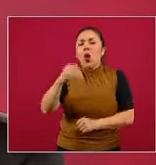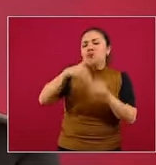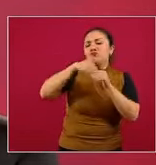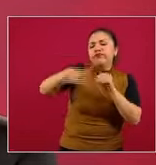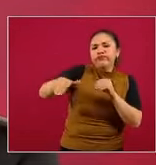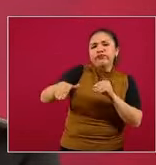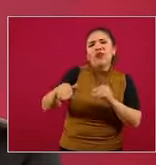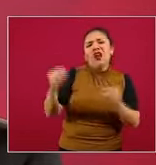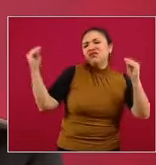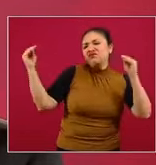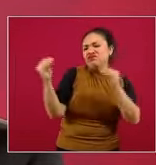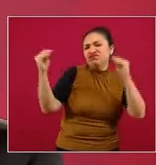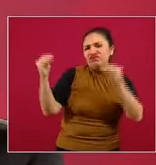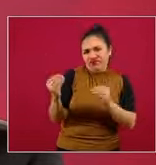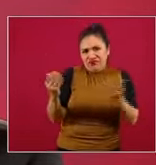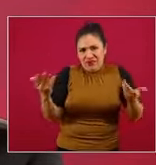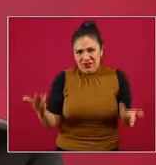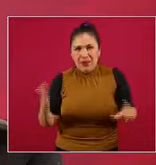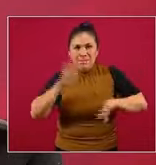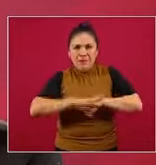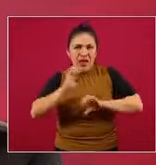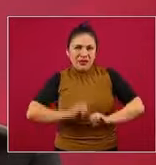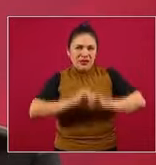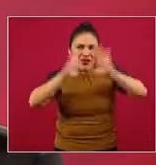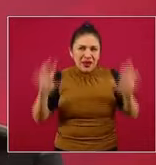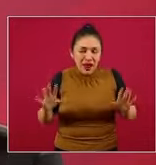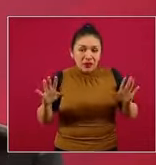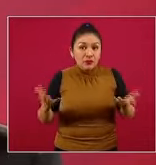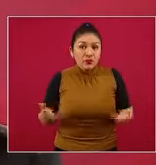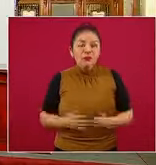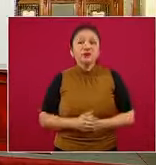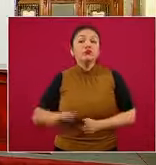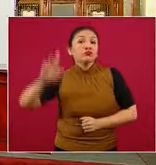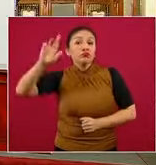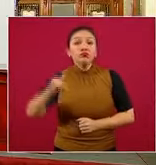comunicado diplomático, ¿no?, si fuera ese el caso.